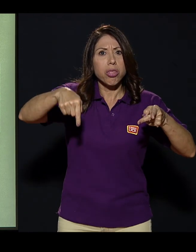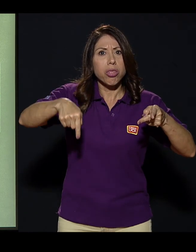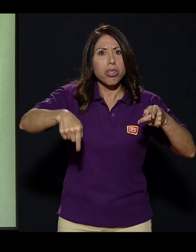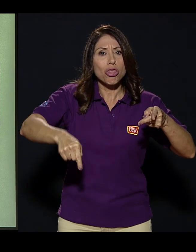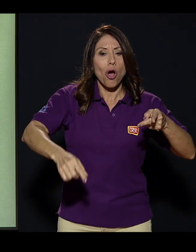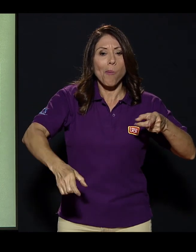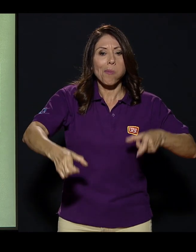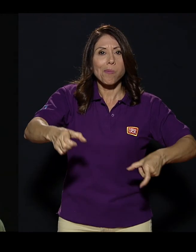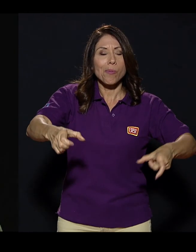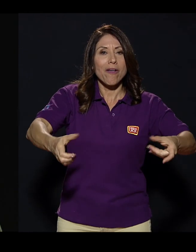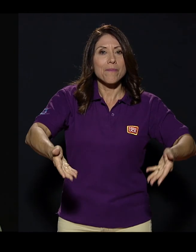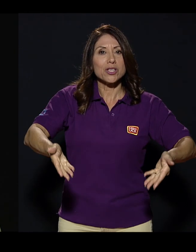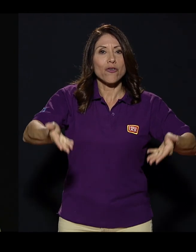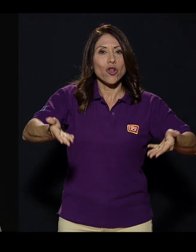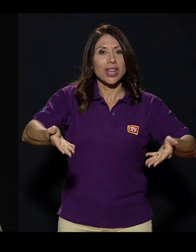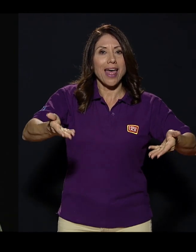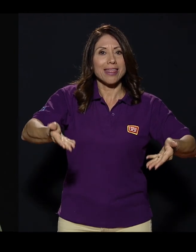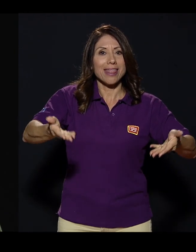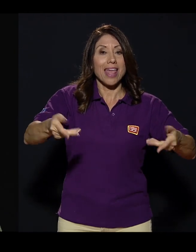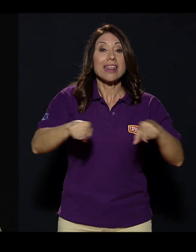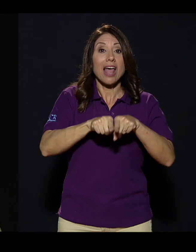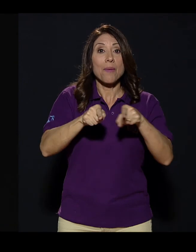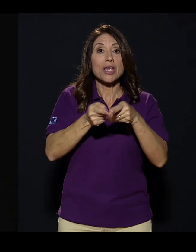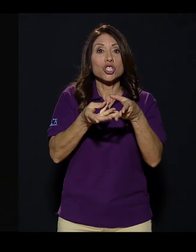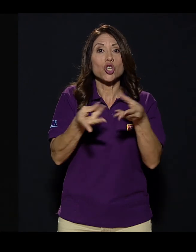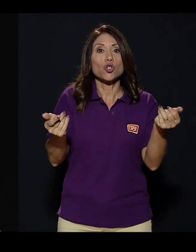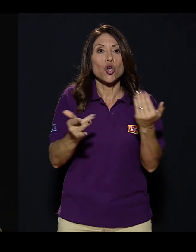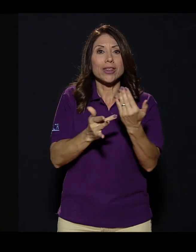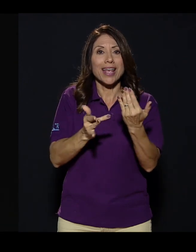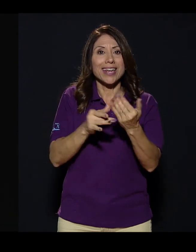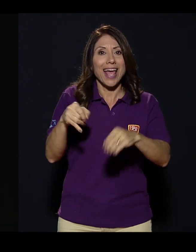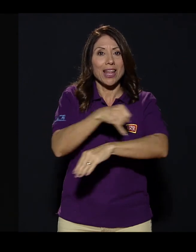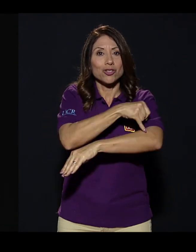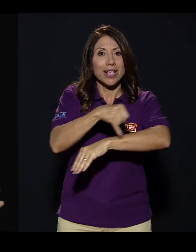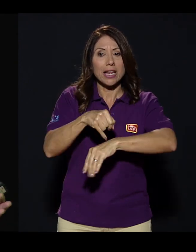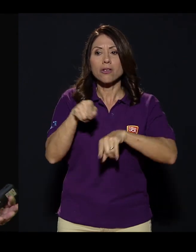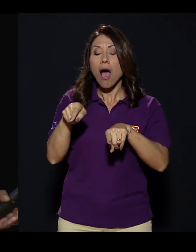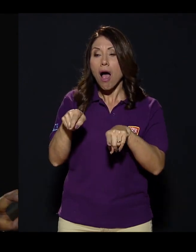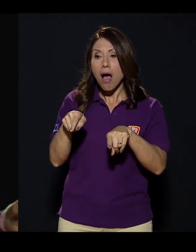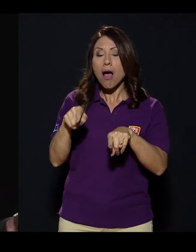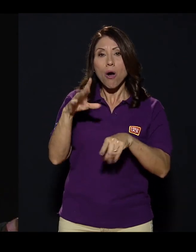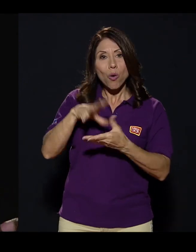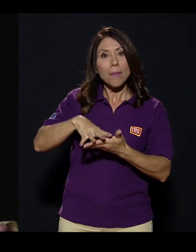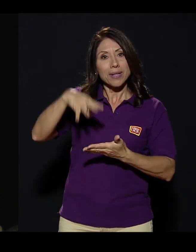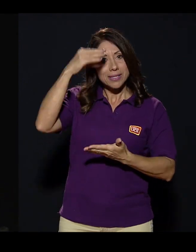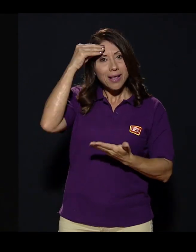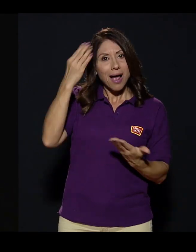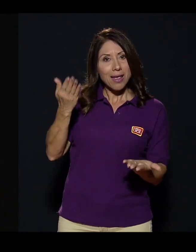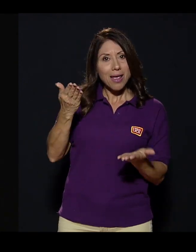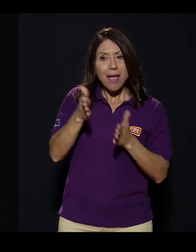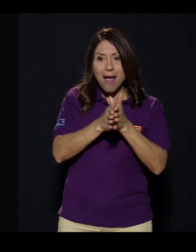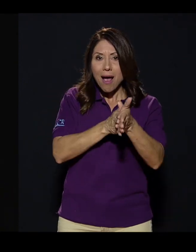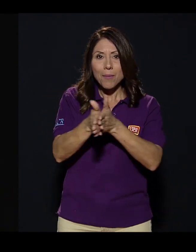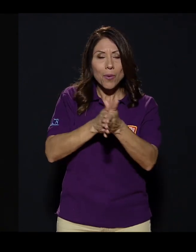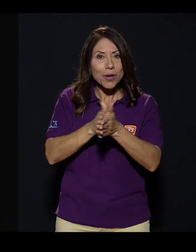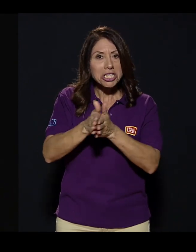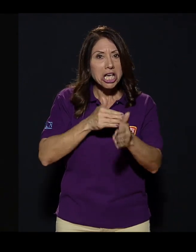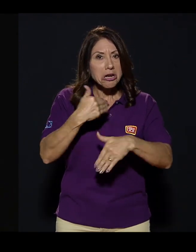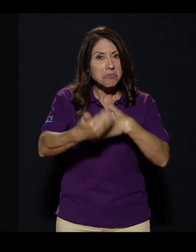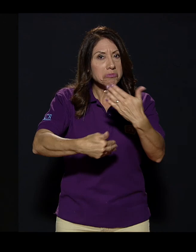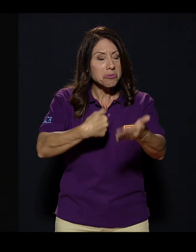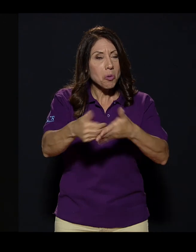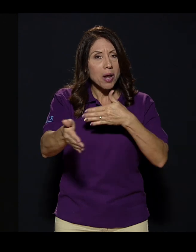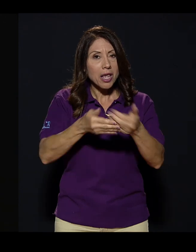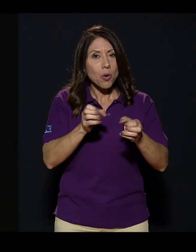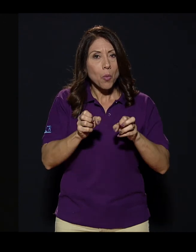lo pueda aprovechar después en cualquier otra oportunidad. Un proyecto siempre va a dar aprendizajes. Justamente lo